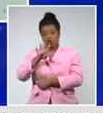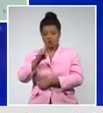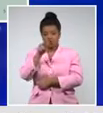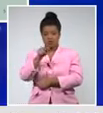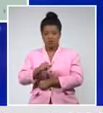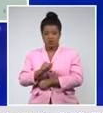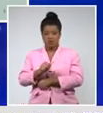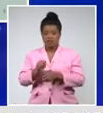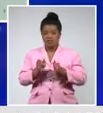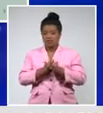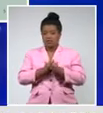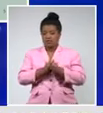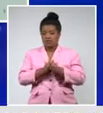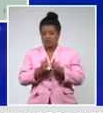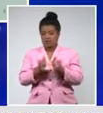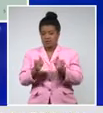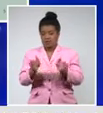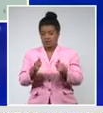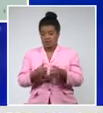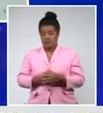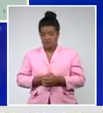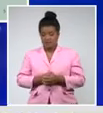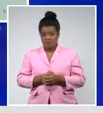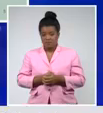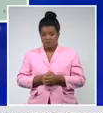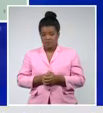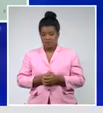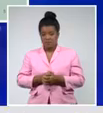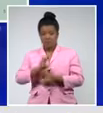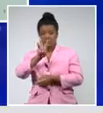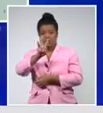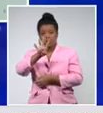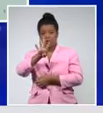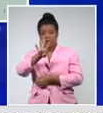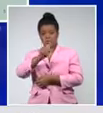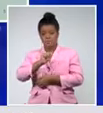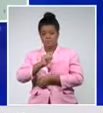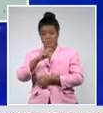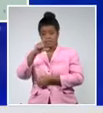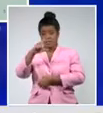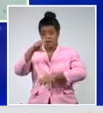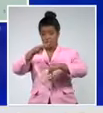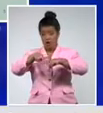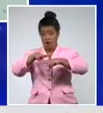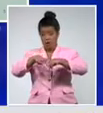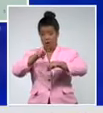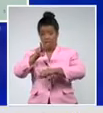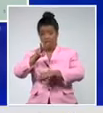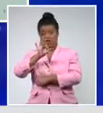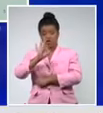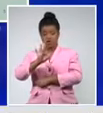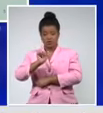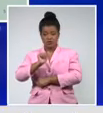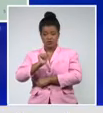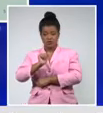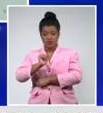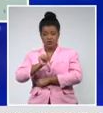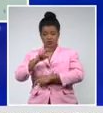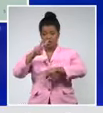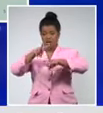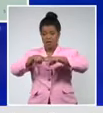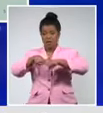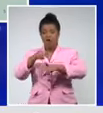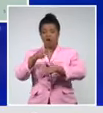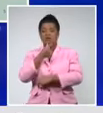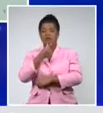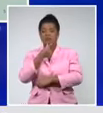Miguel del Padrón con 34, Centro Habana 28, Habana Vieja y